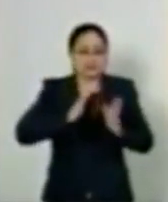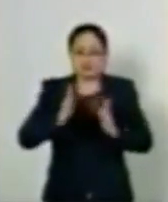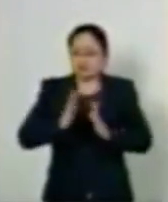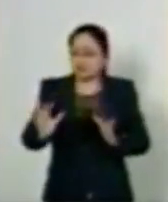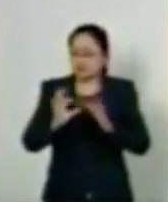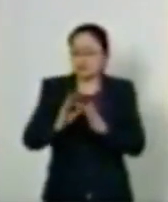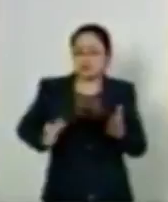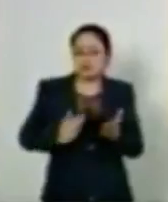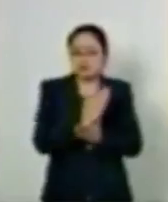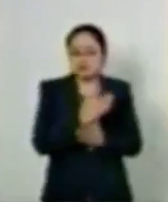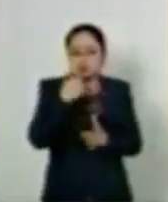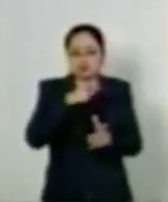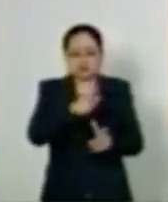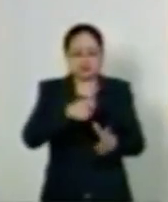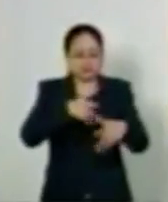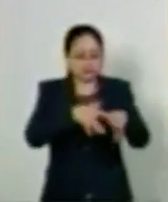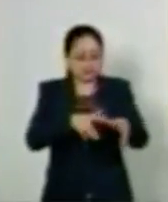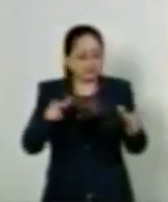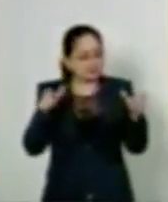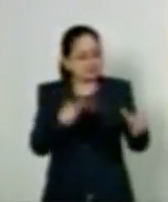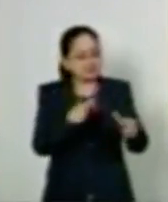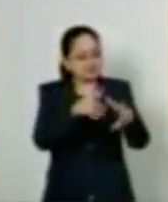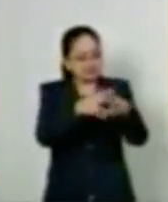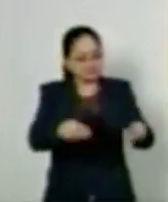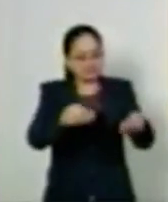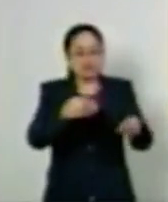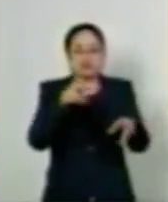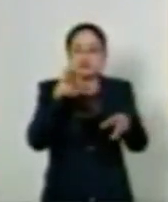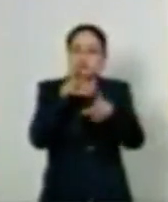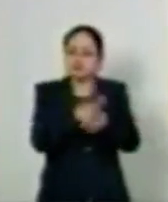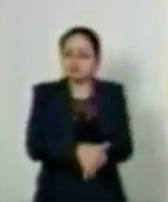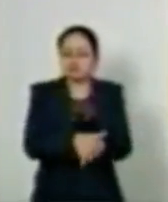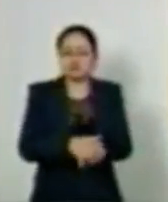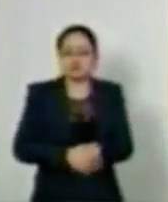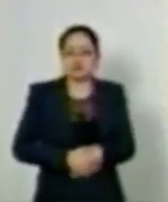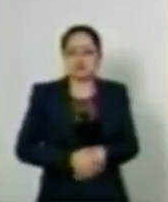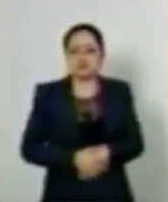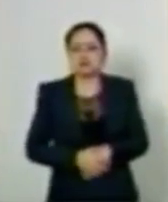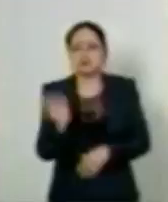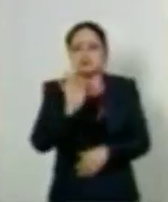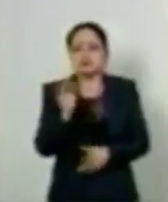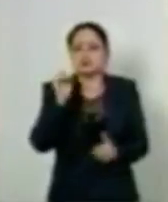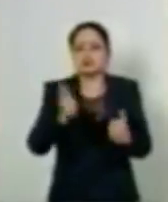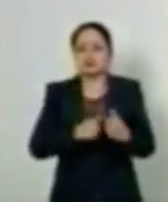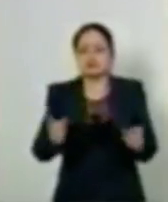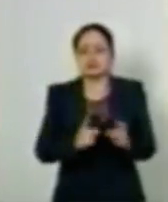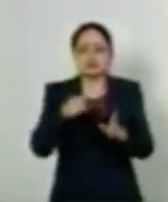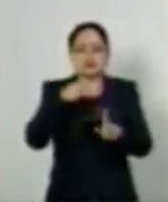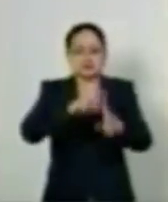pudieran intervenir para la desmovilización de protestas sociales, incluso aquellas que fueran en